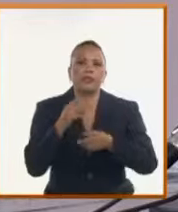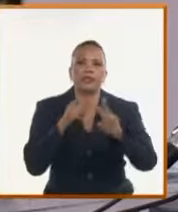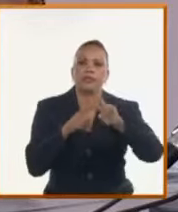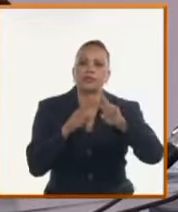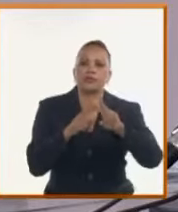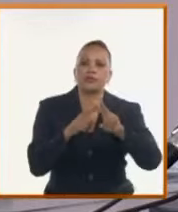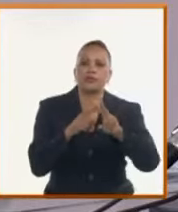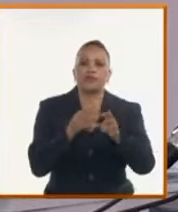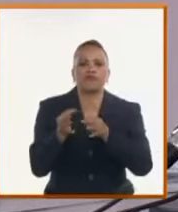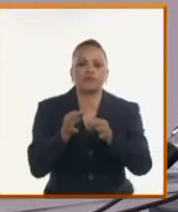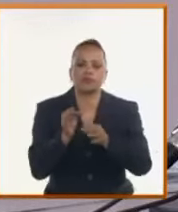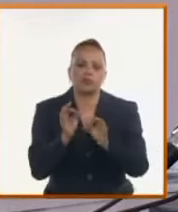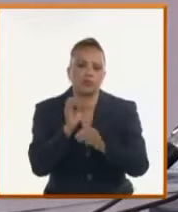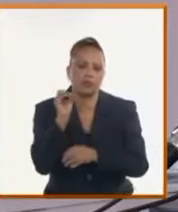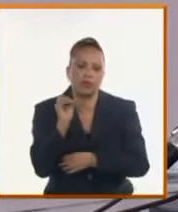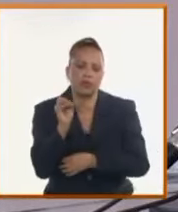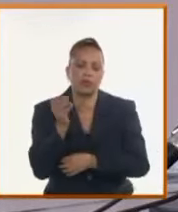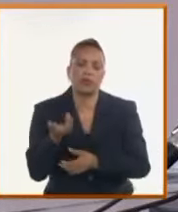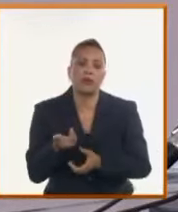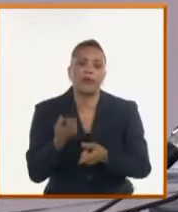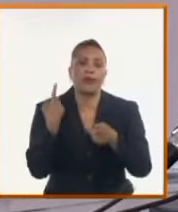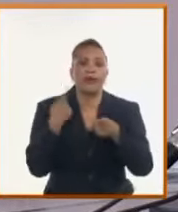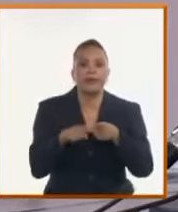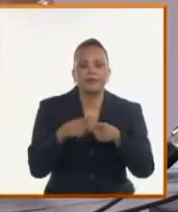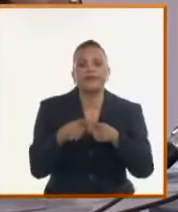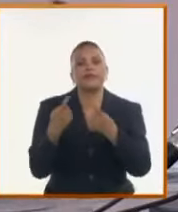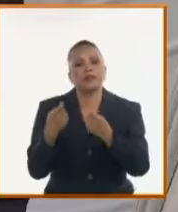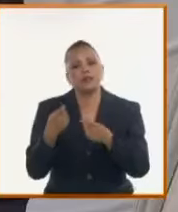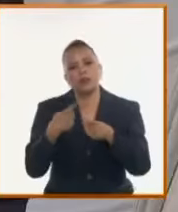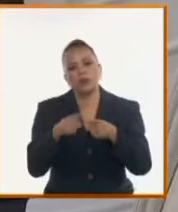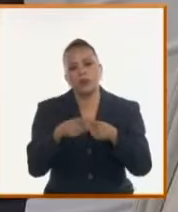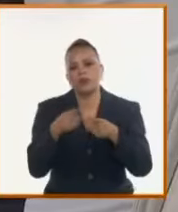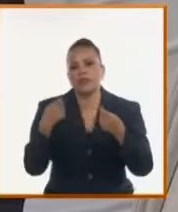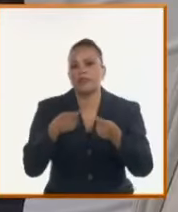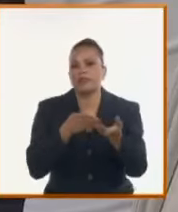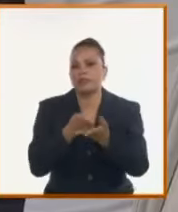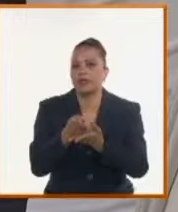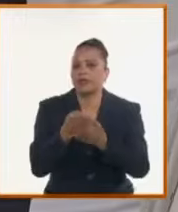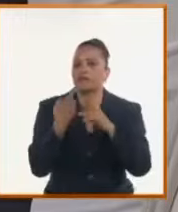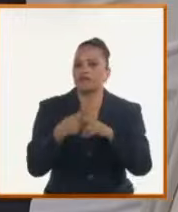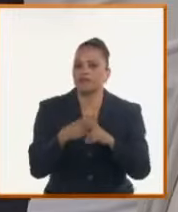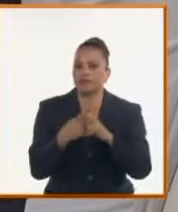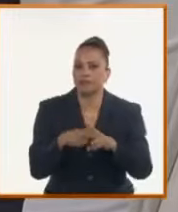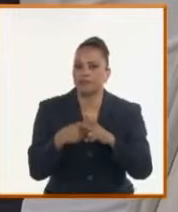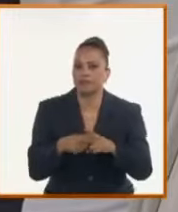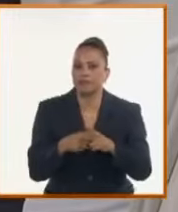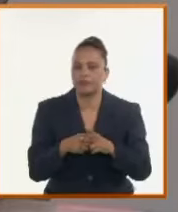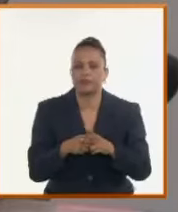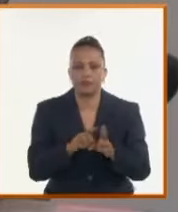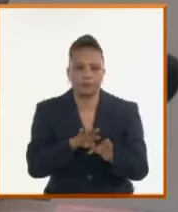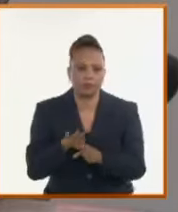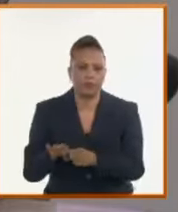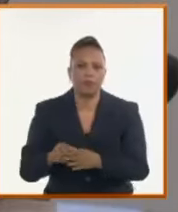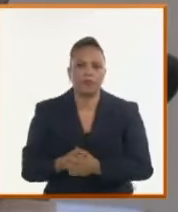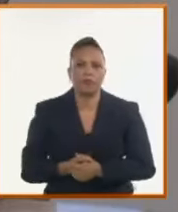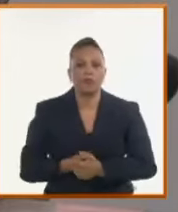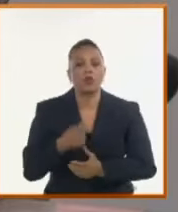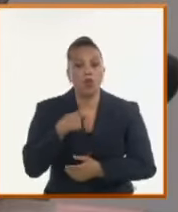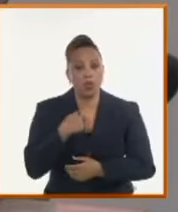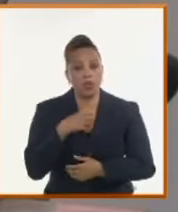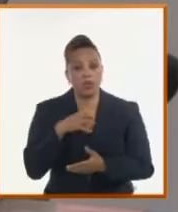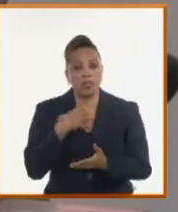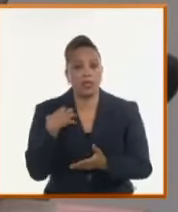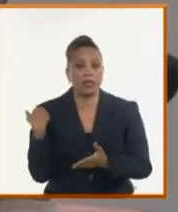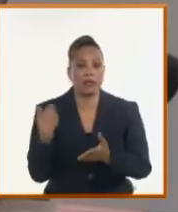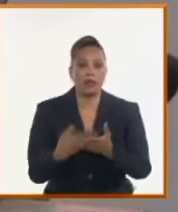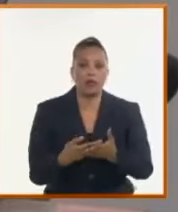funcionando es decir hay todavía eh cosas que se que hay que seguir mejorando en esa en esa transportación Hoy estamos en un plan de mejora donde donde se